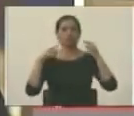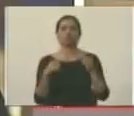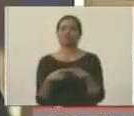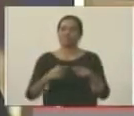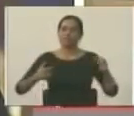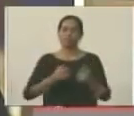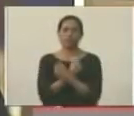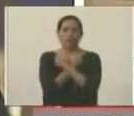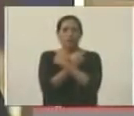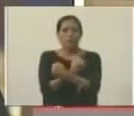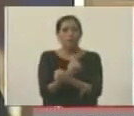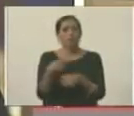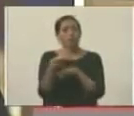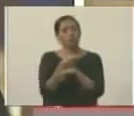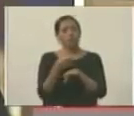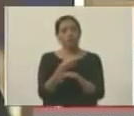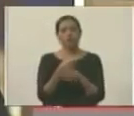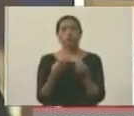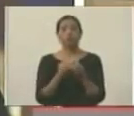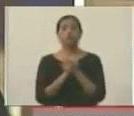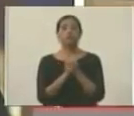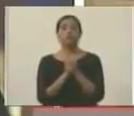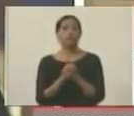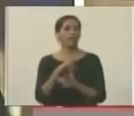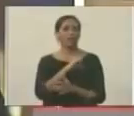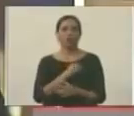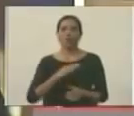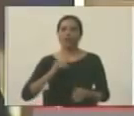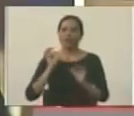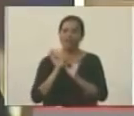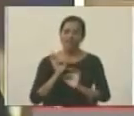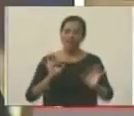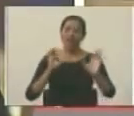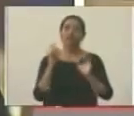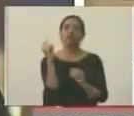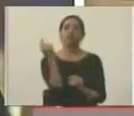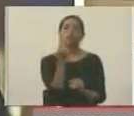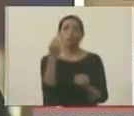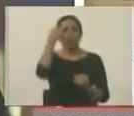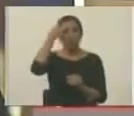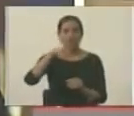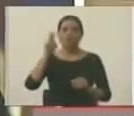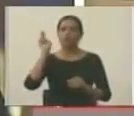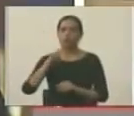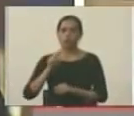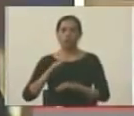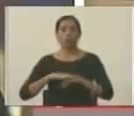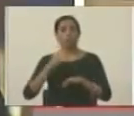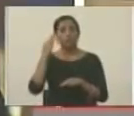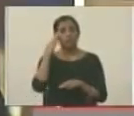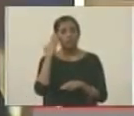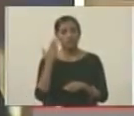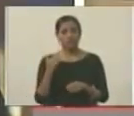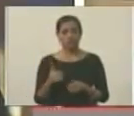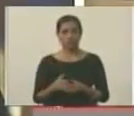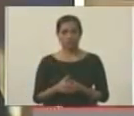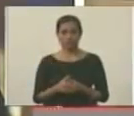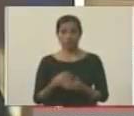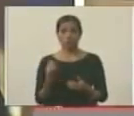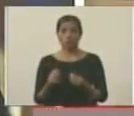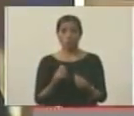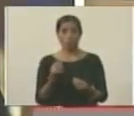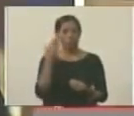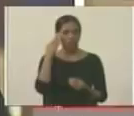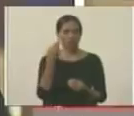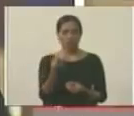un gobierno lleno de solidaridad, que no va a dejar solo al pueblo jamás, porque sabe, como lo sabemos